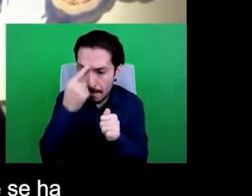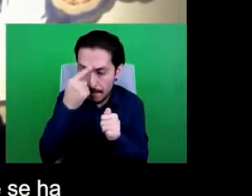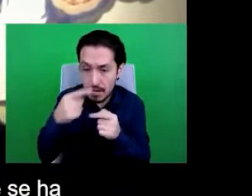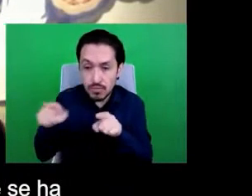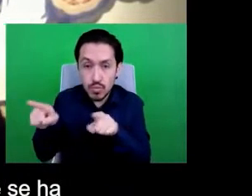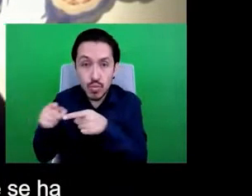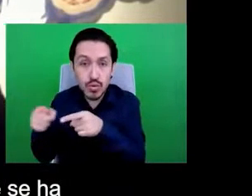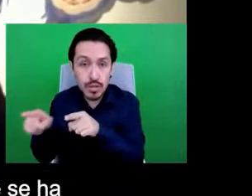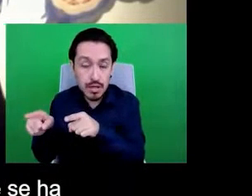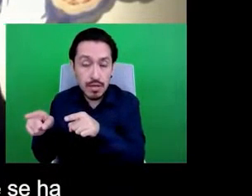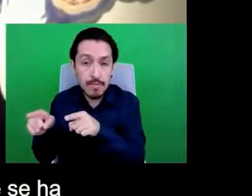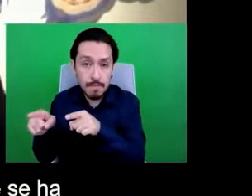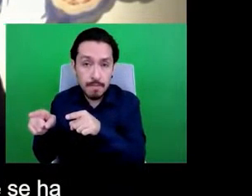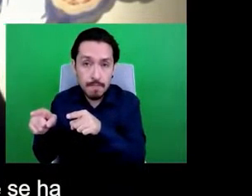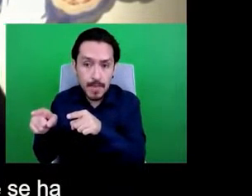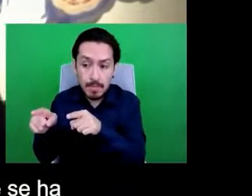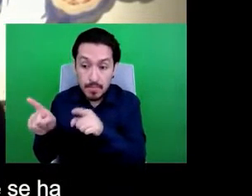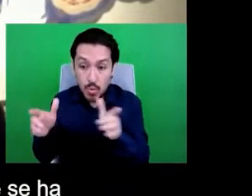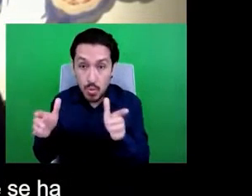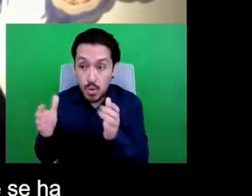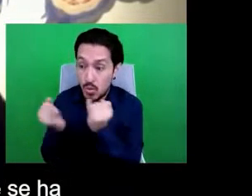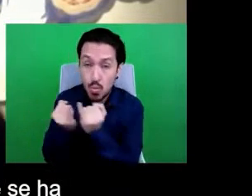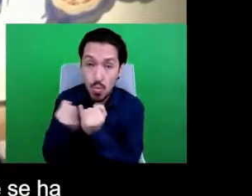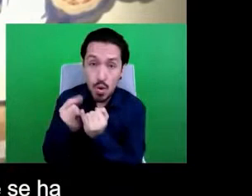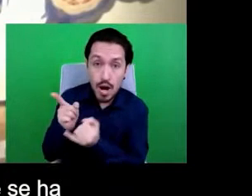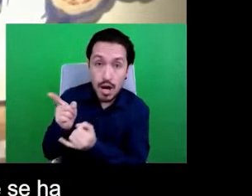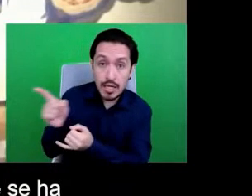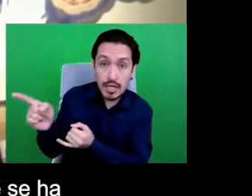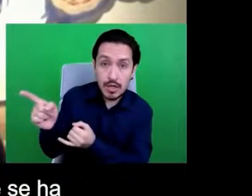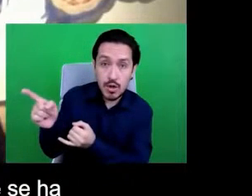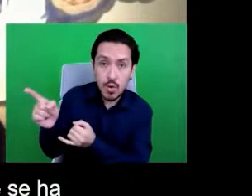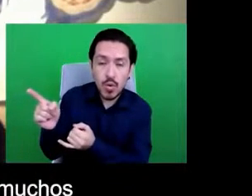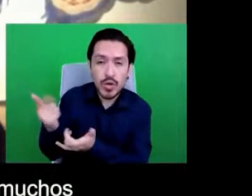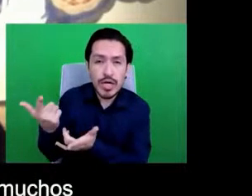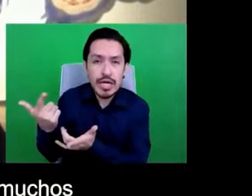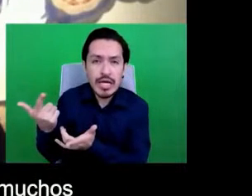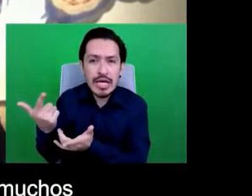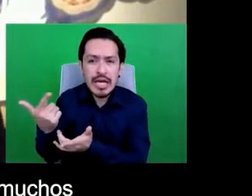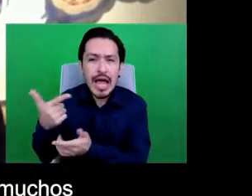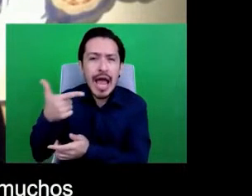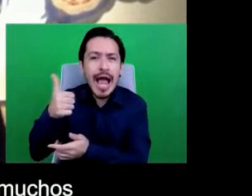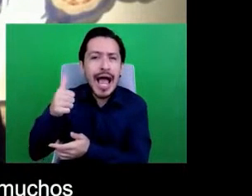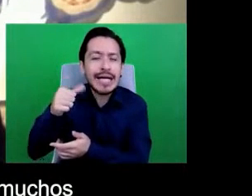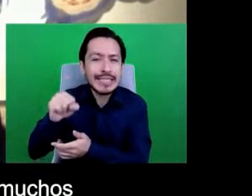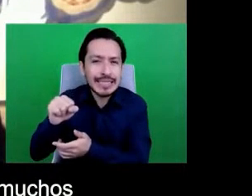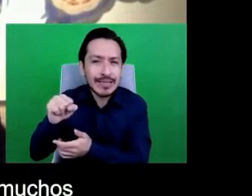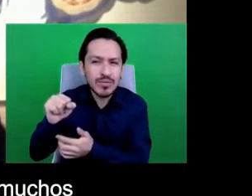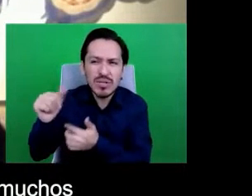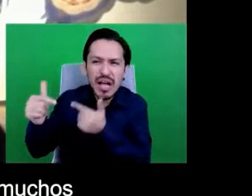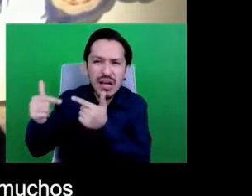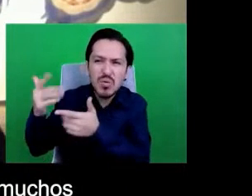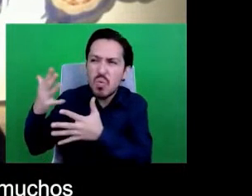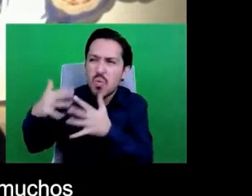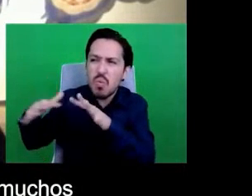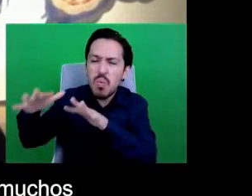música de lo que se ha invertido en la industria de gas y petróleo. Entonces, estas